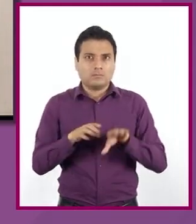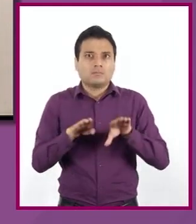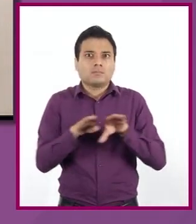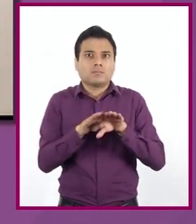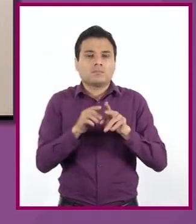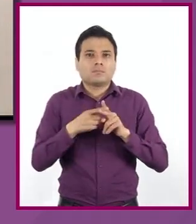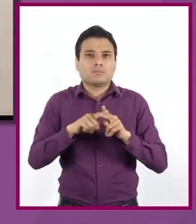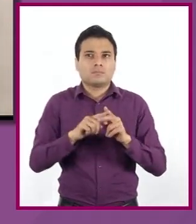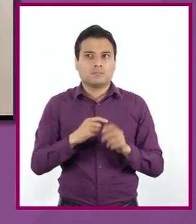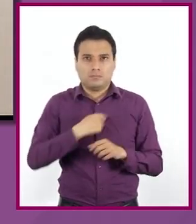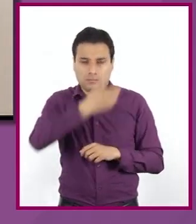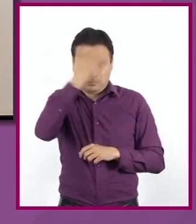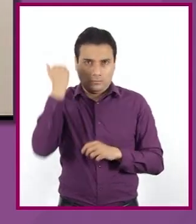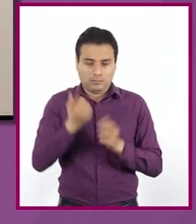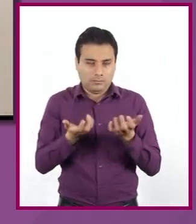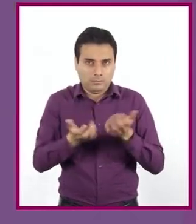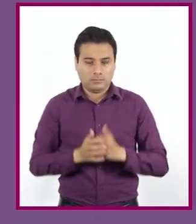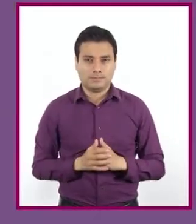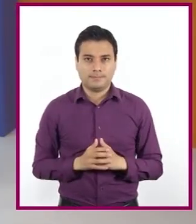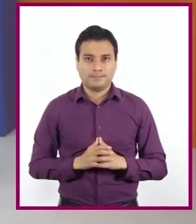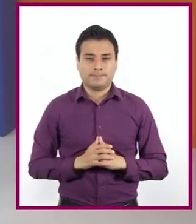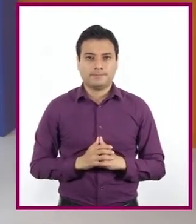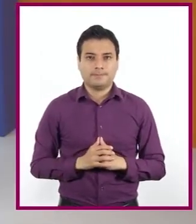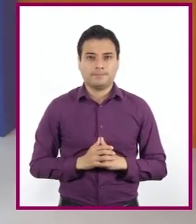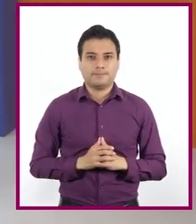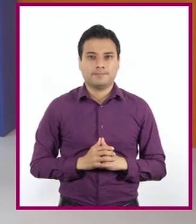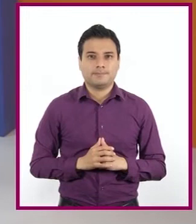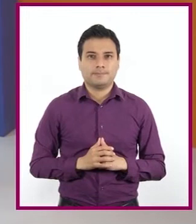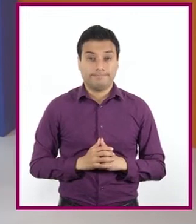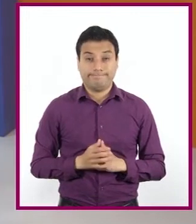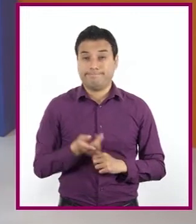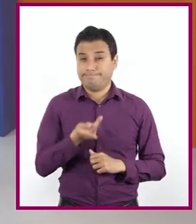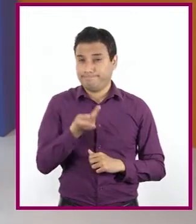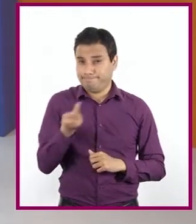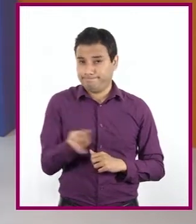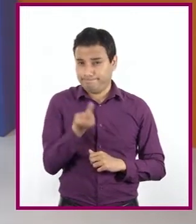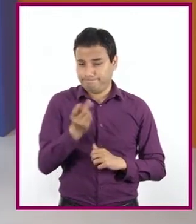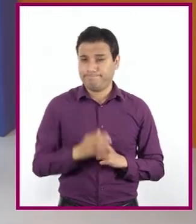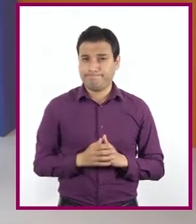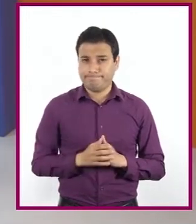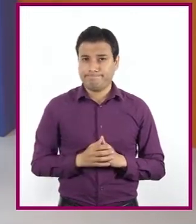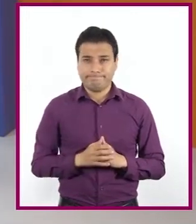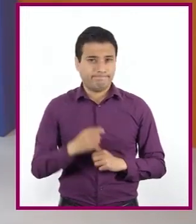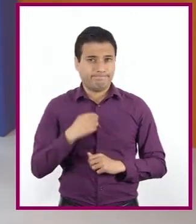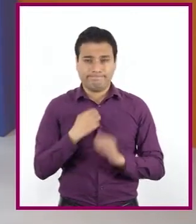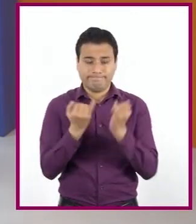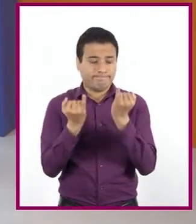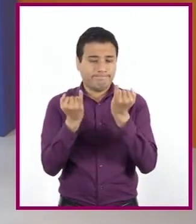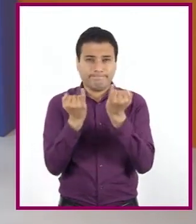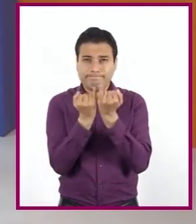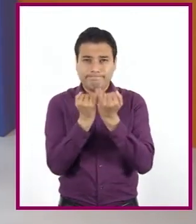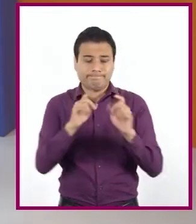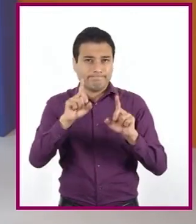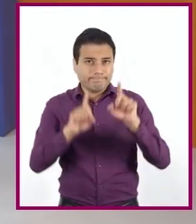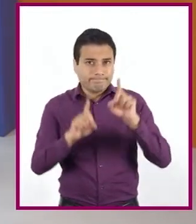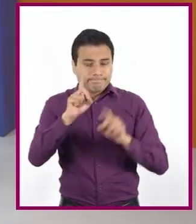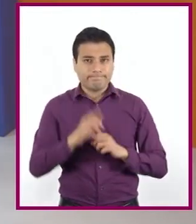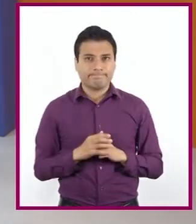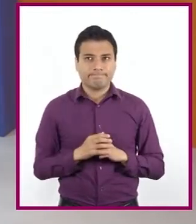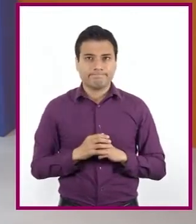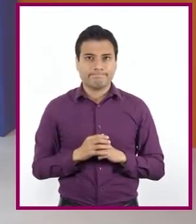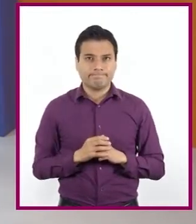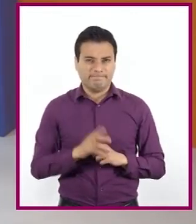Ni siquiera sé qué hacer exactamente. Son preguntas que yo comparto, profesor. Por favor,